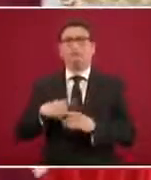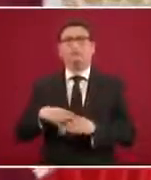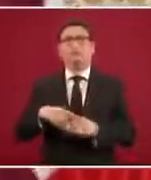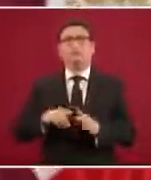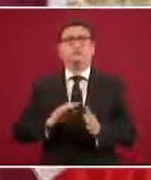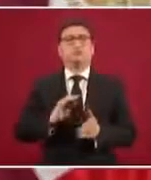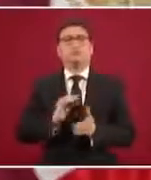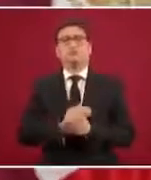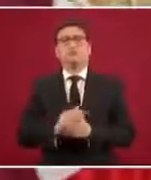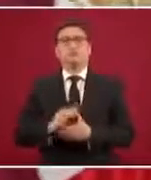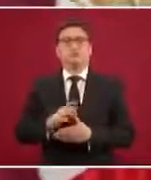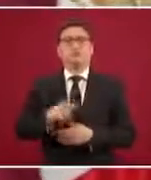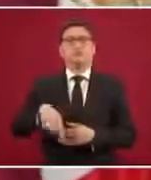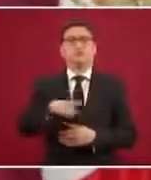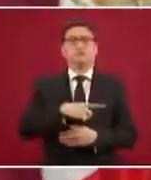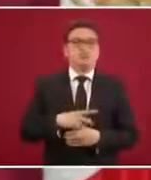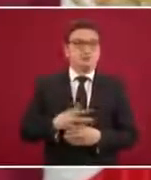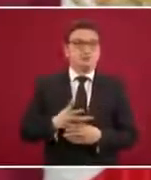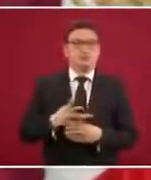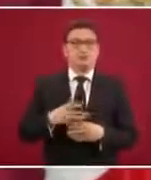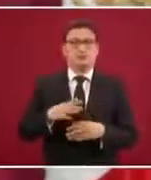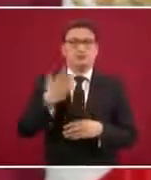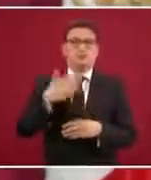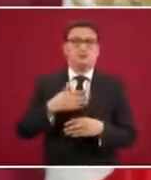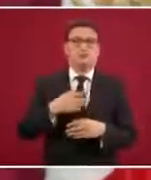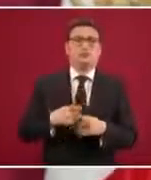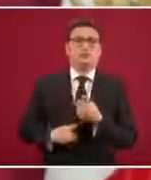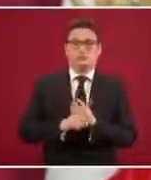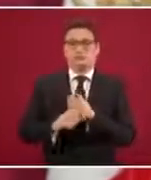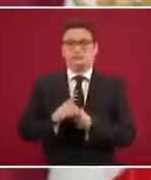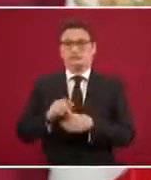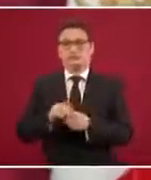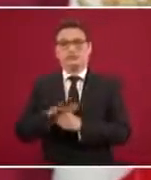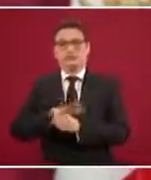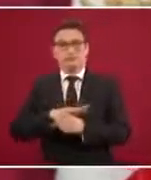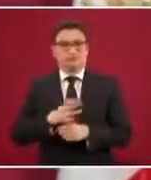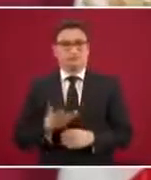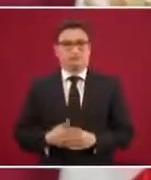padeciendo por el coronavirus.